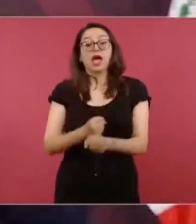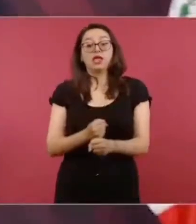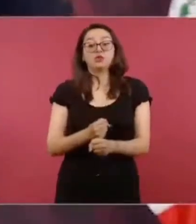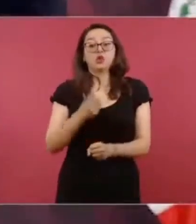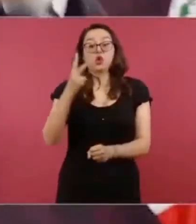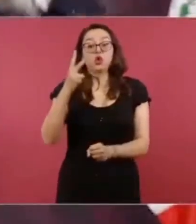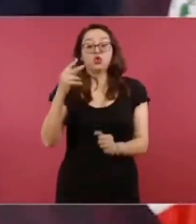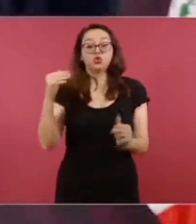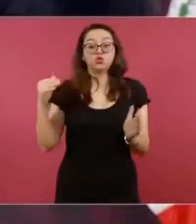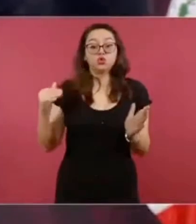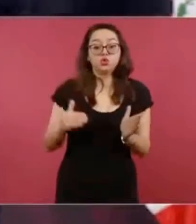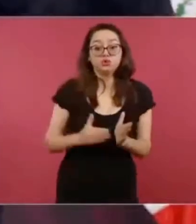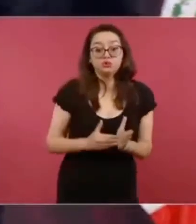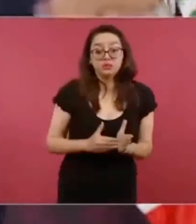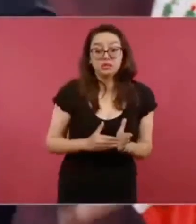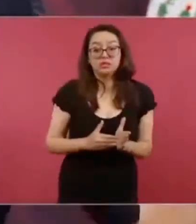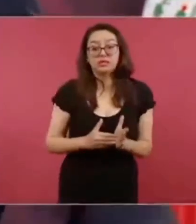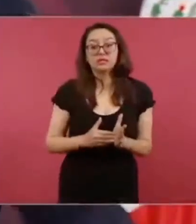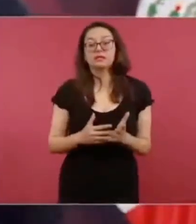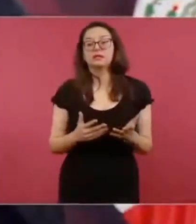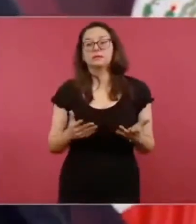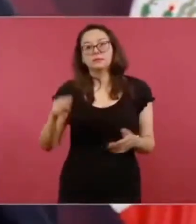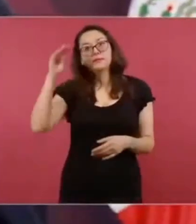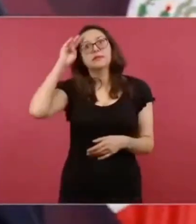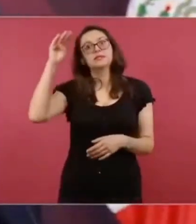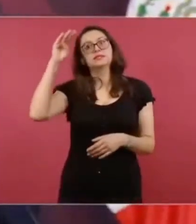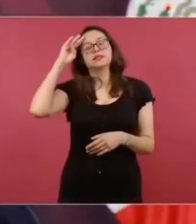donde se piensa que ya viene la democracia,